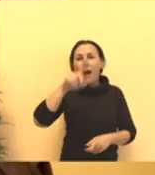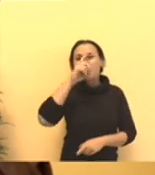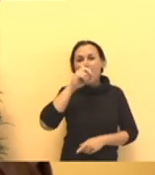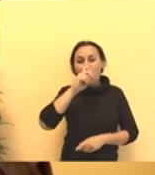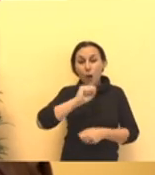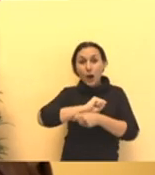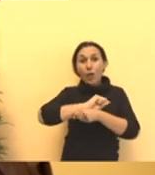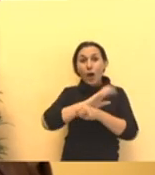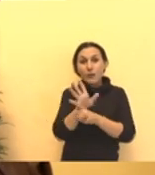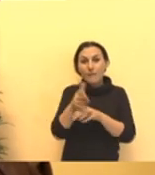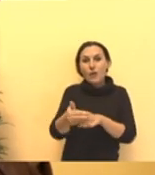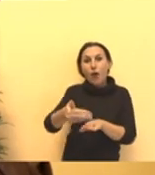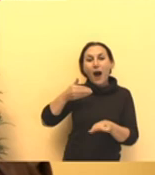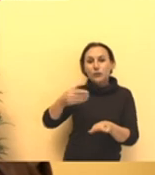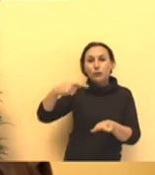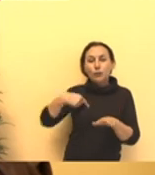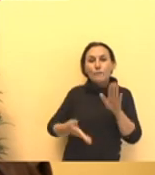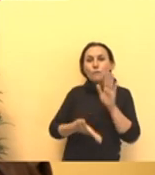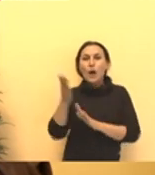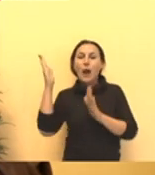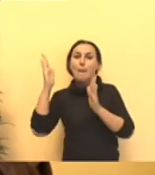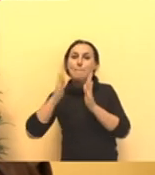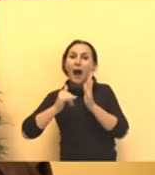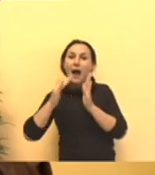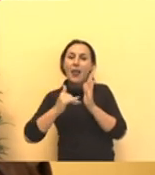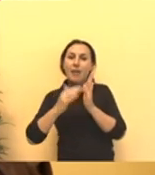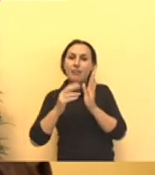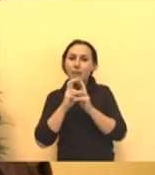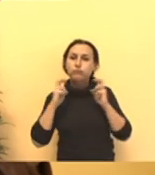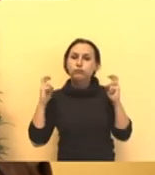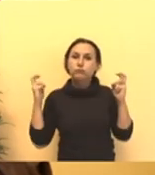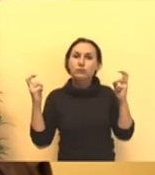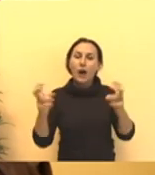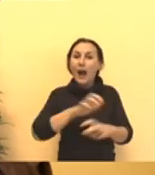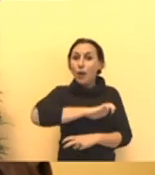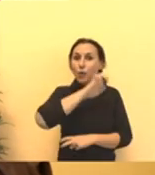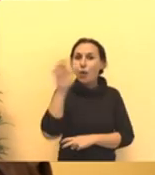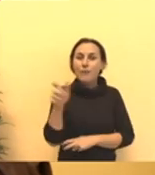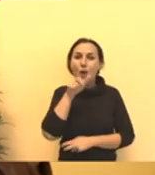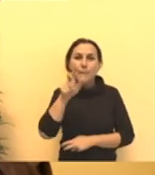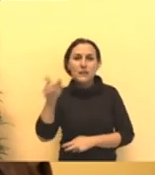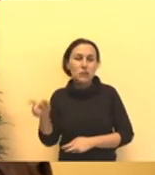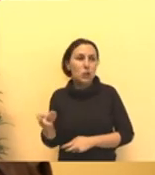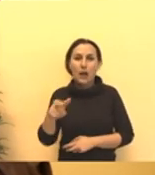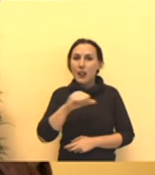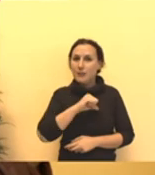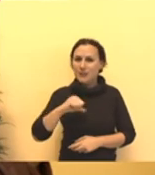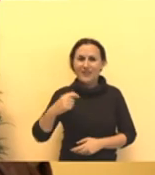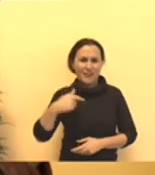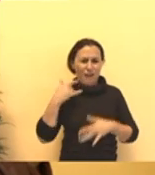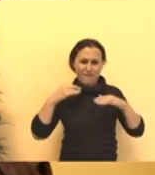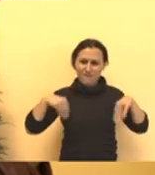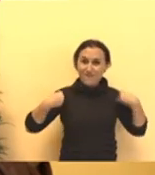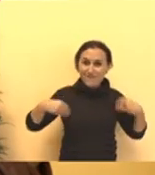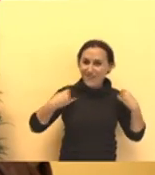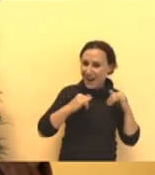que hice fue a Valencia, a un congreso internacional europeo de vida independiente. Yo me lo pasé pipa y nada más llegar